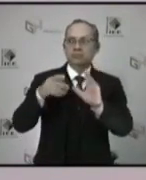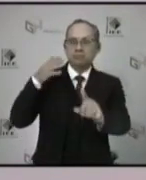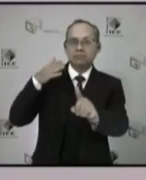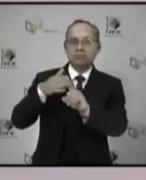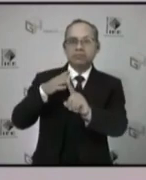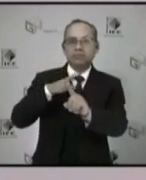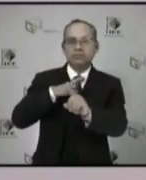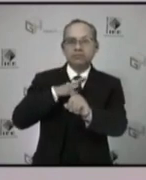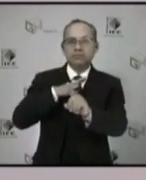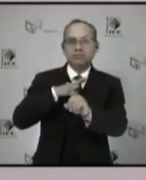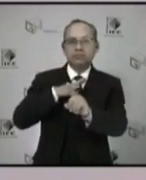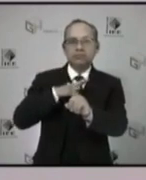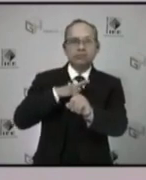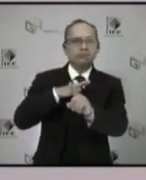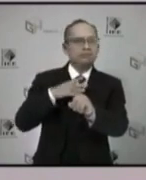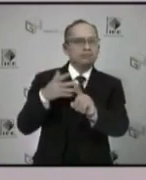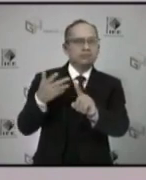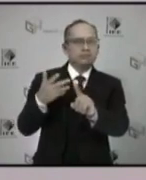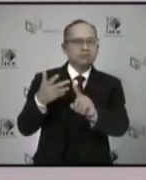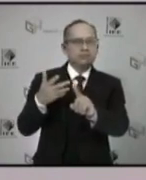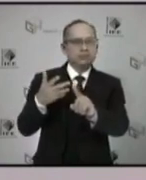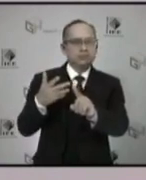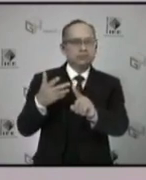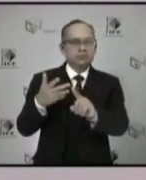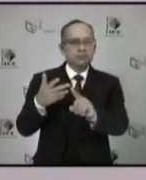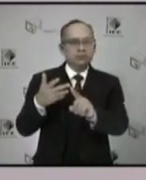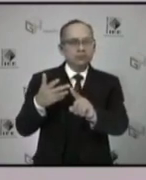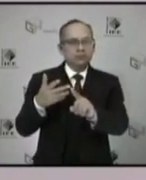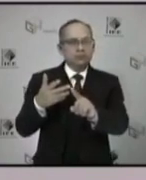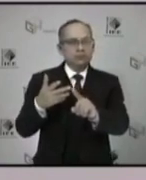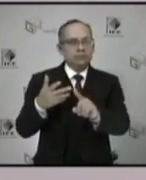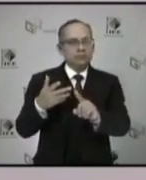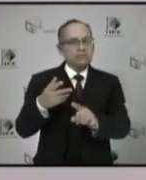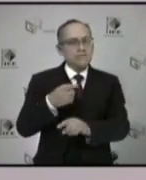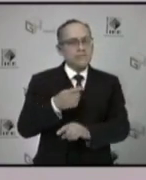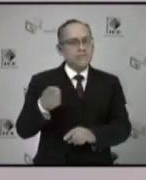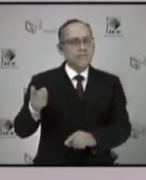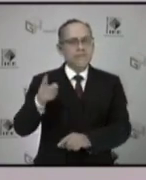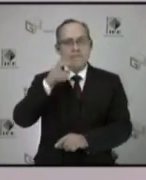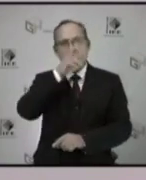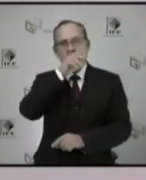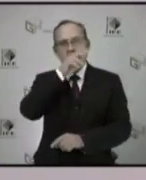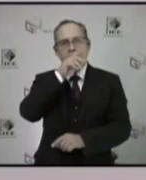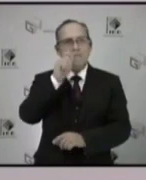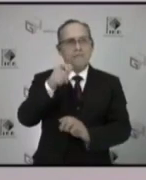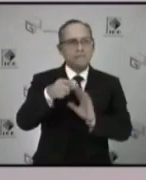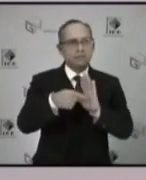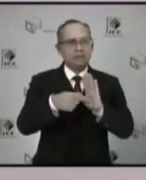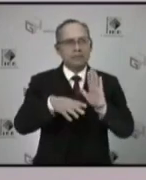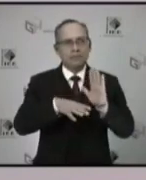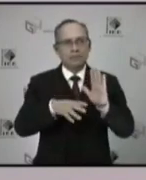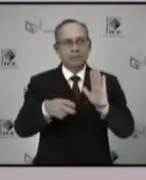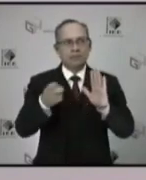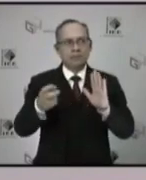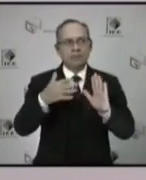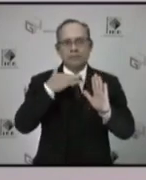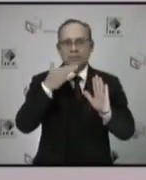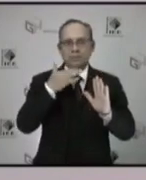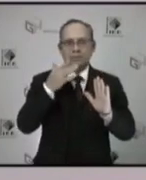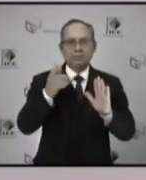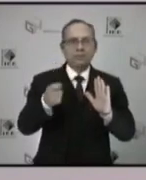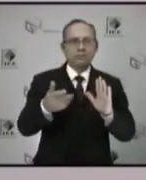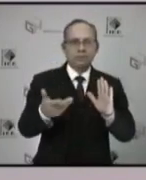muy puntual que si algo les preocupa es la corrupción. Y